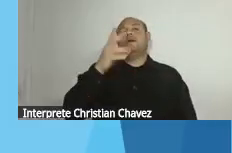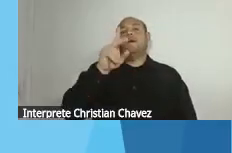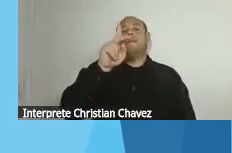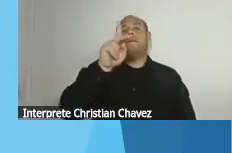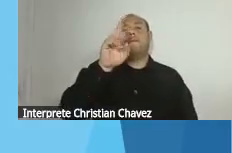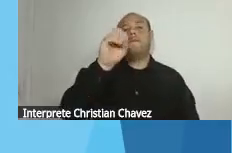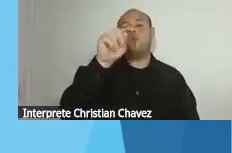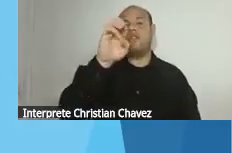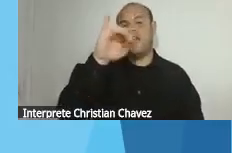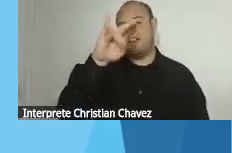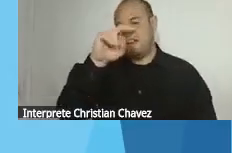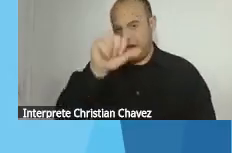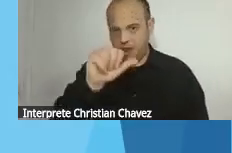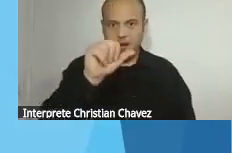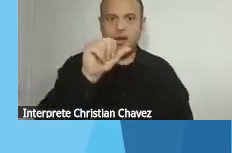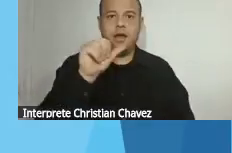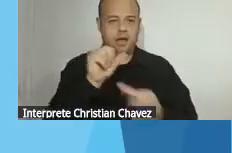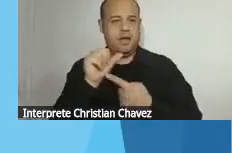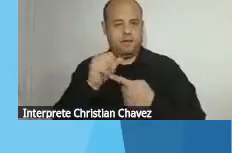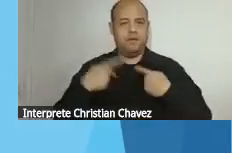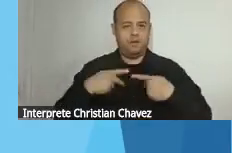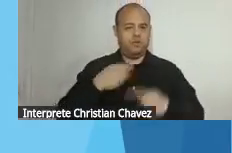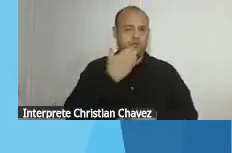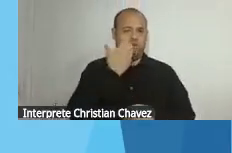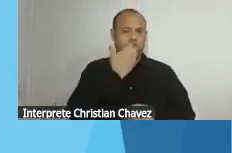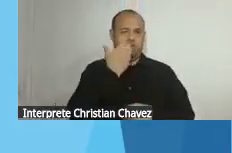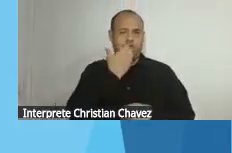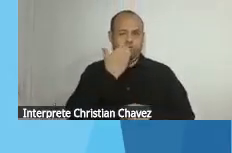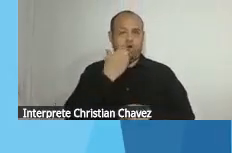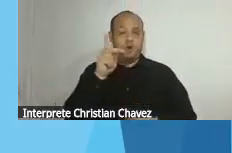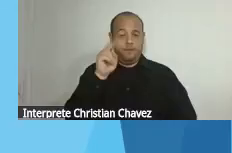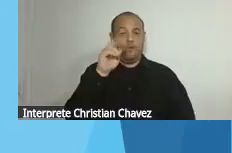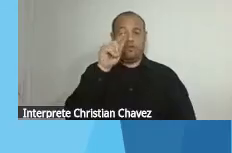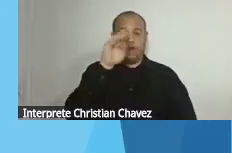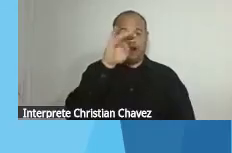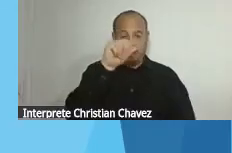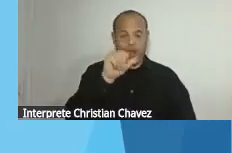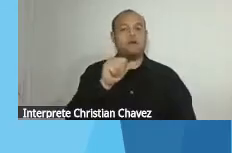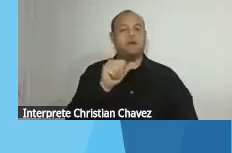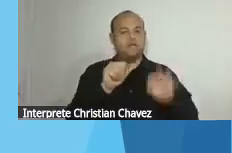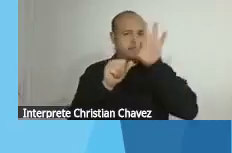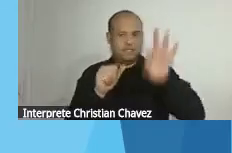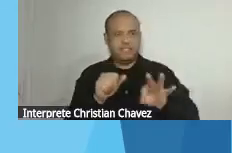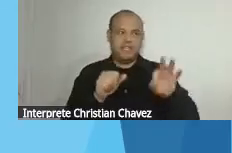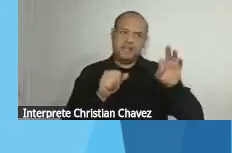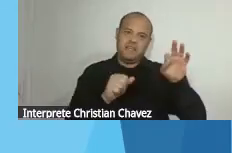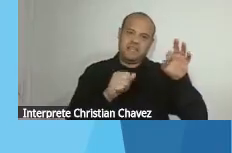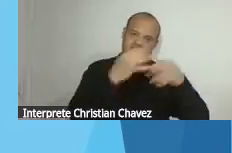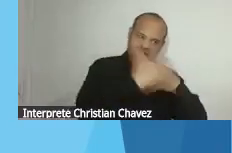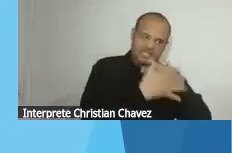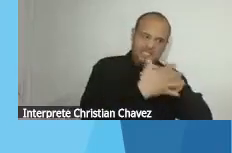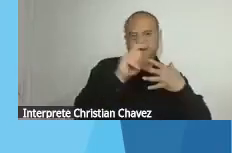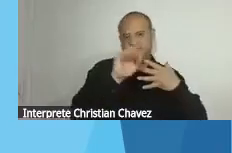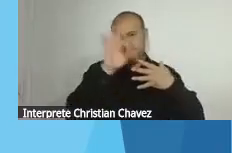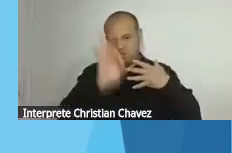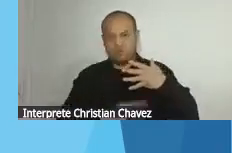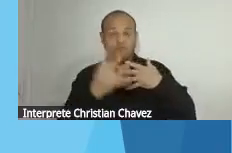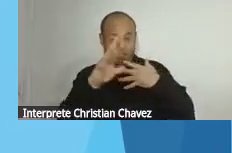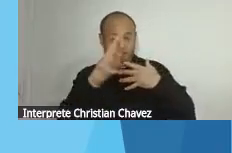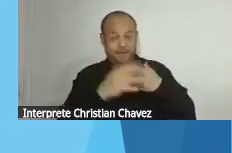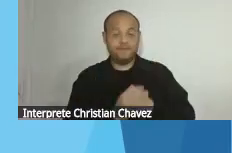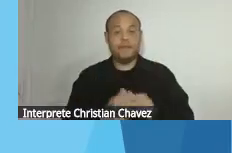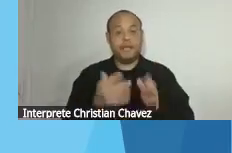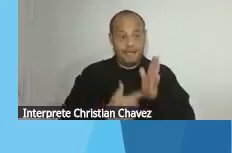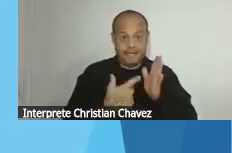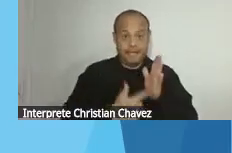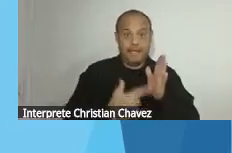está consumiendo la persona, pues que consuma del 15 al 20% de las calorías totales. En cuestión de las grasas, que consuma hasta el 30%